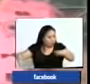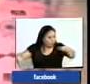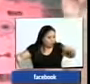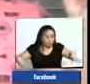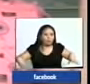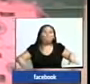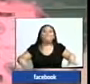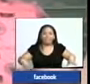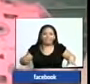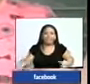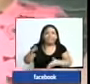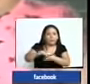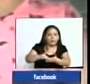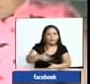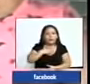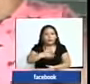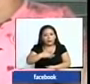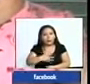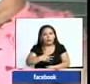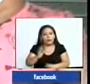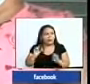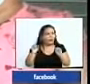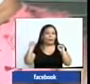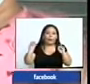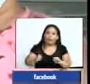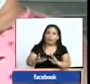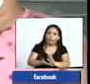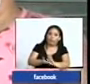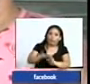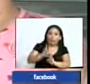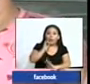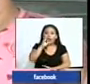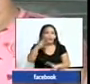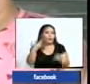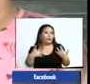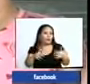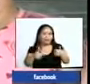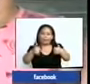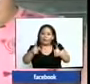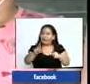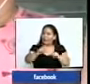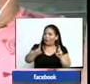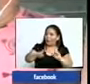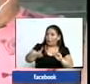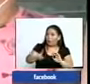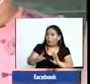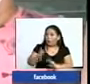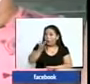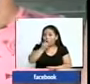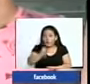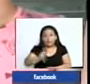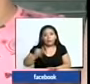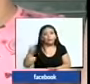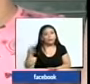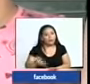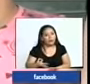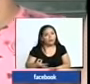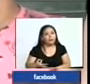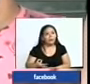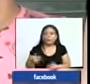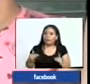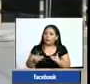costado bastante y la verdad que no nos hemos podido levantar. Sería mentira decir que nos hemos levantado cuando verdaderamente siempre